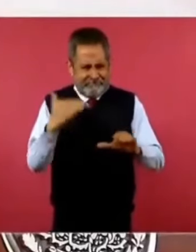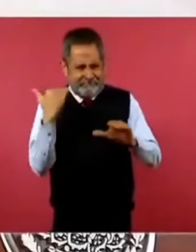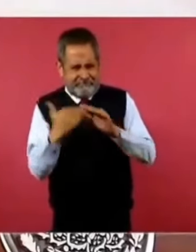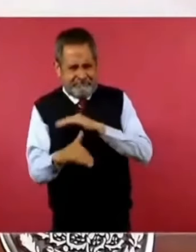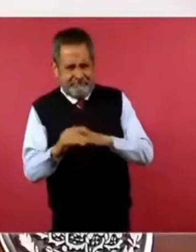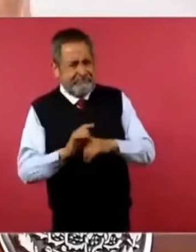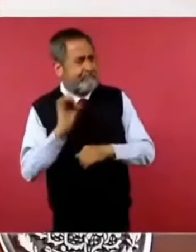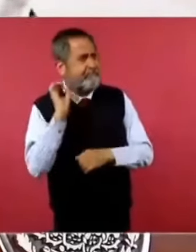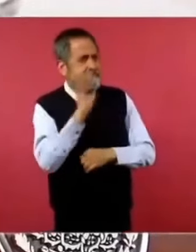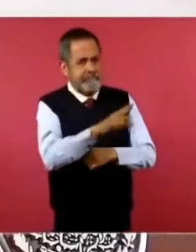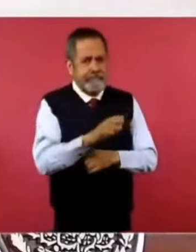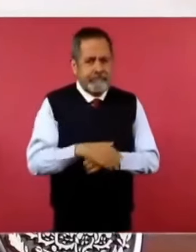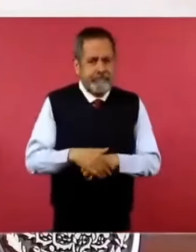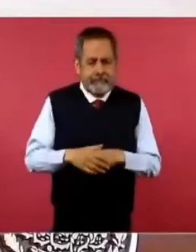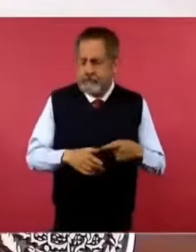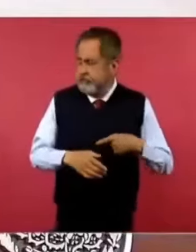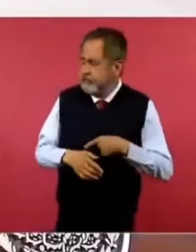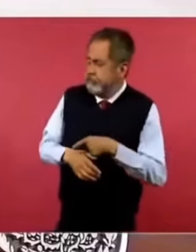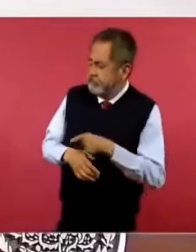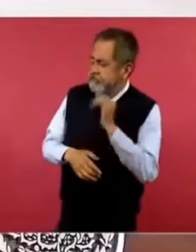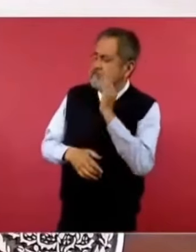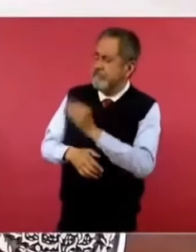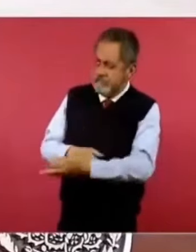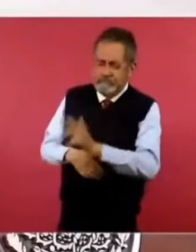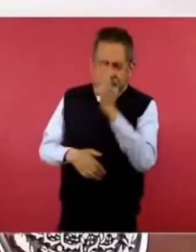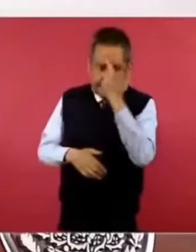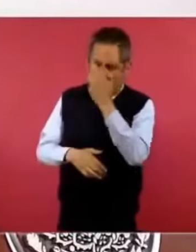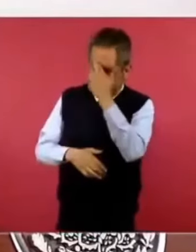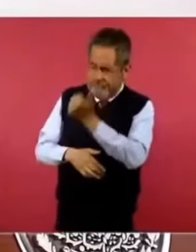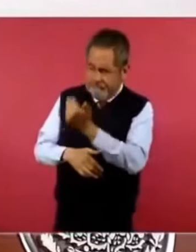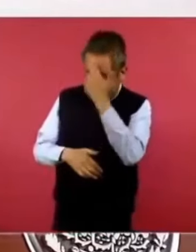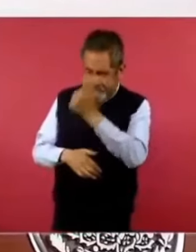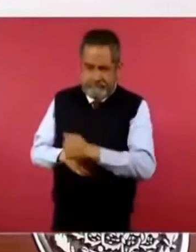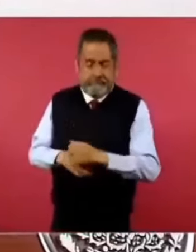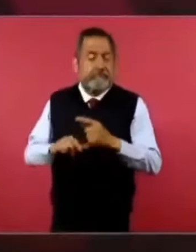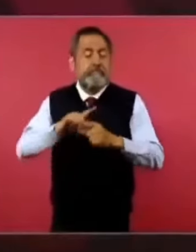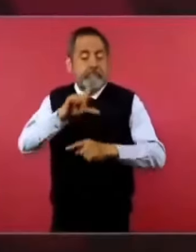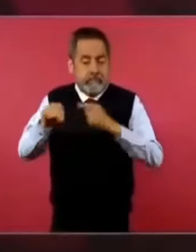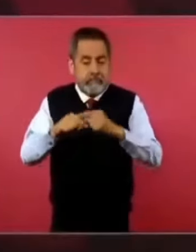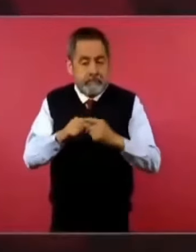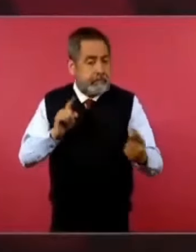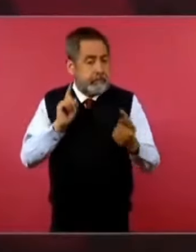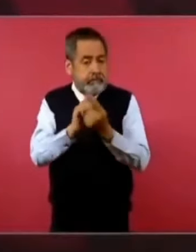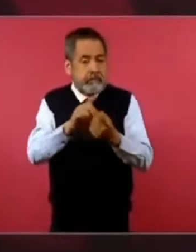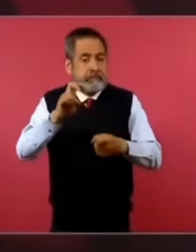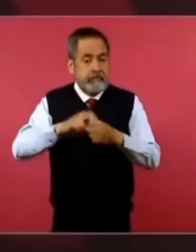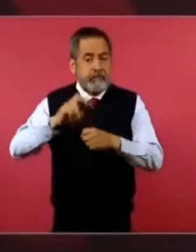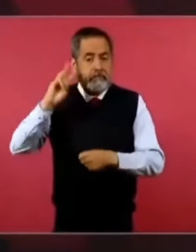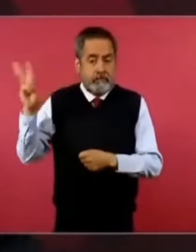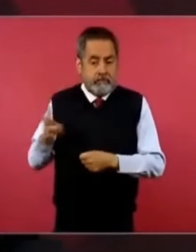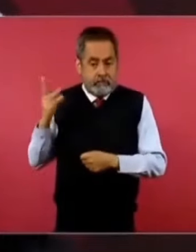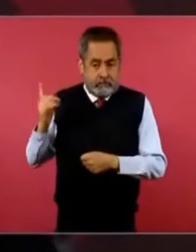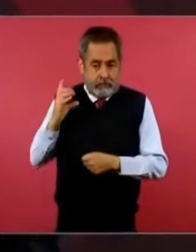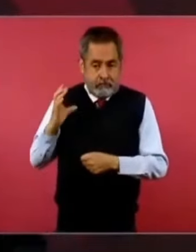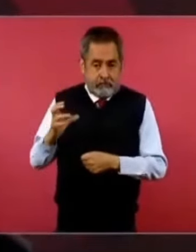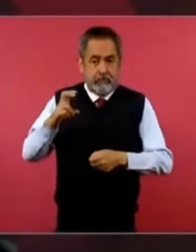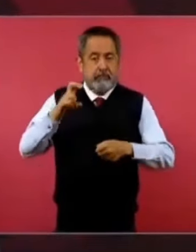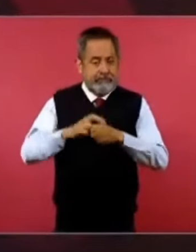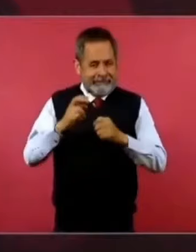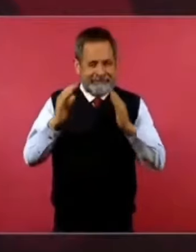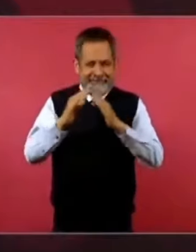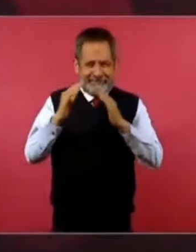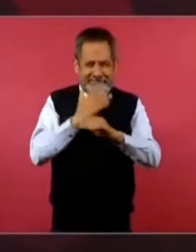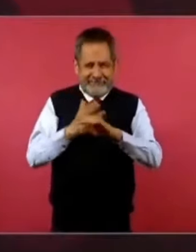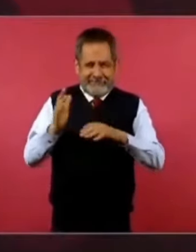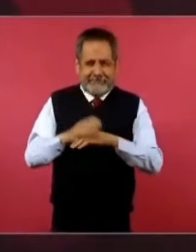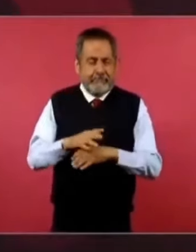carta reconoce y luego cuando estamos en Washington en la Casa Blanca